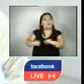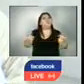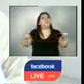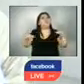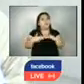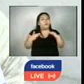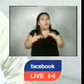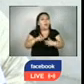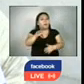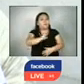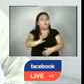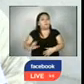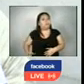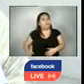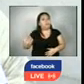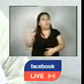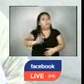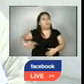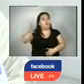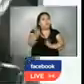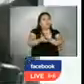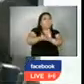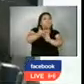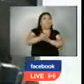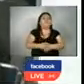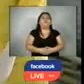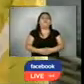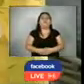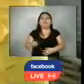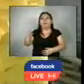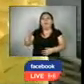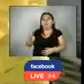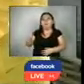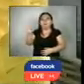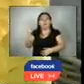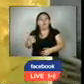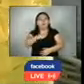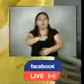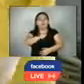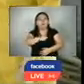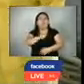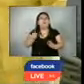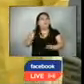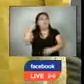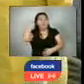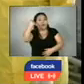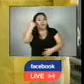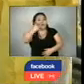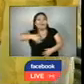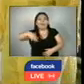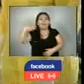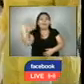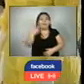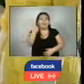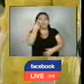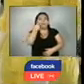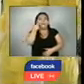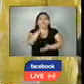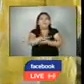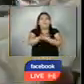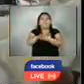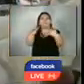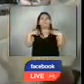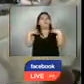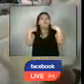también que el país vaya mejorando en cuanto a la pandemia. Danilo Martínez enfatizó sobre la importancia de continuar poniendo en práctica las medidas de